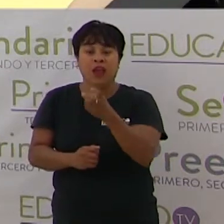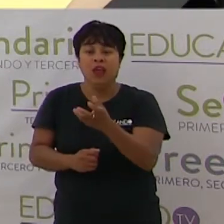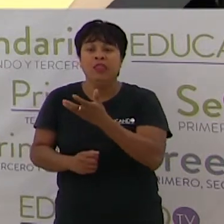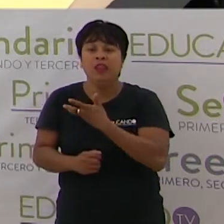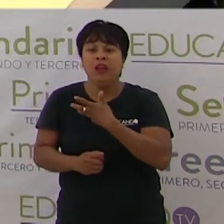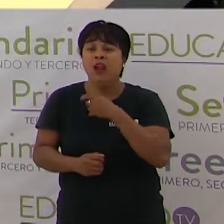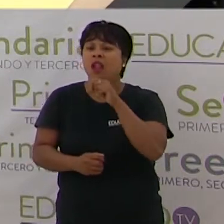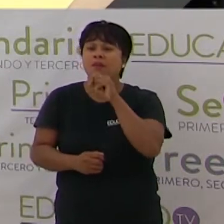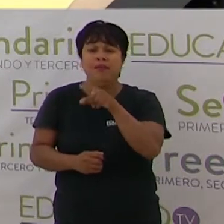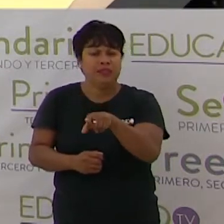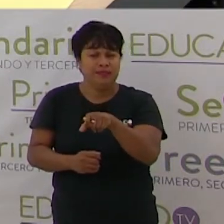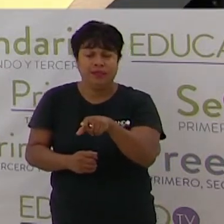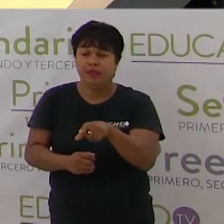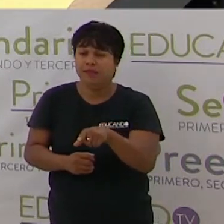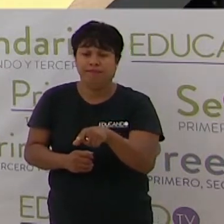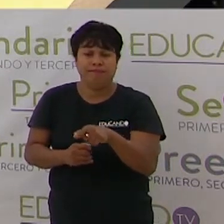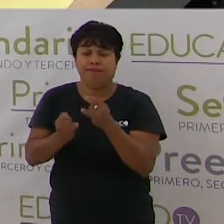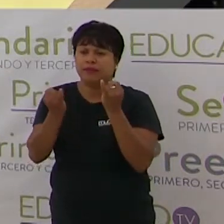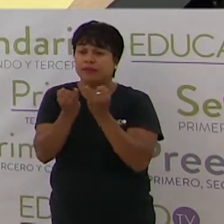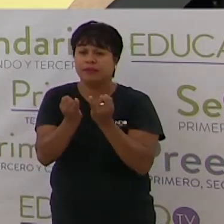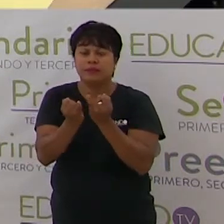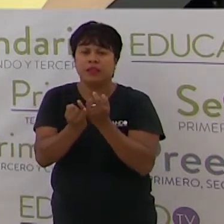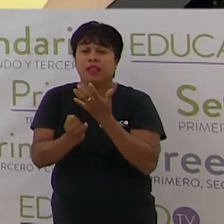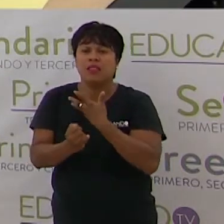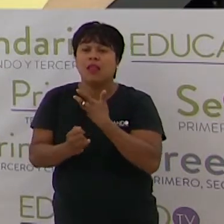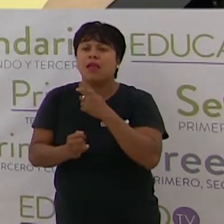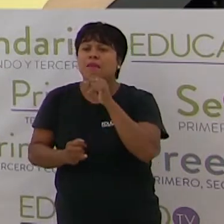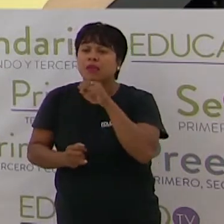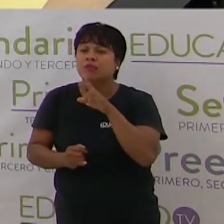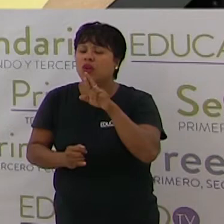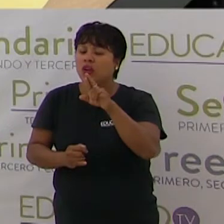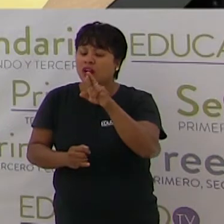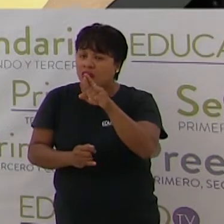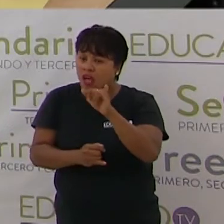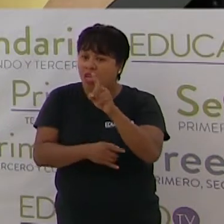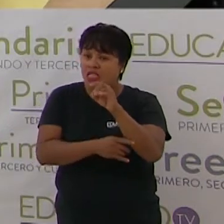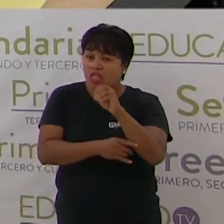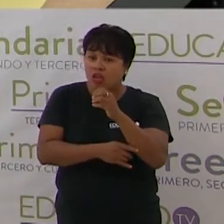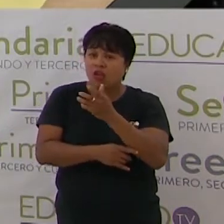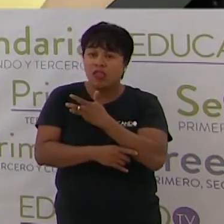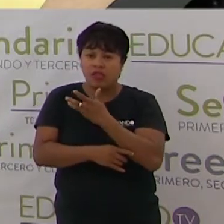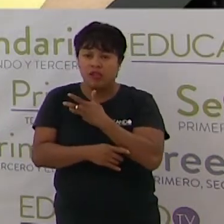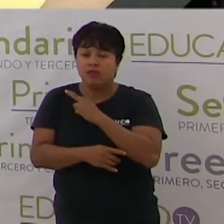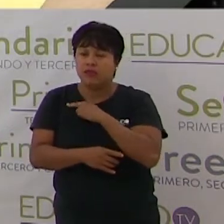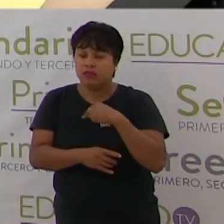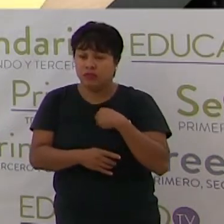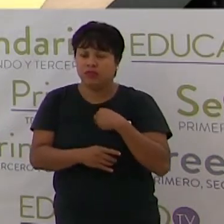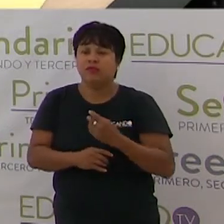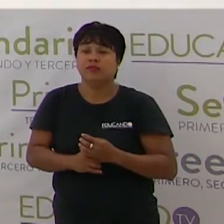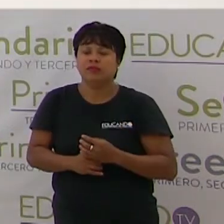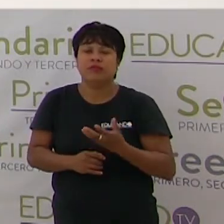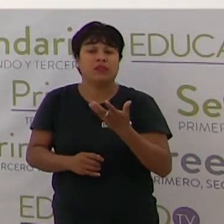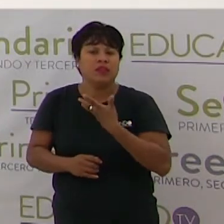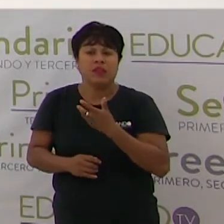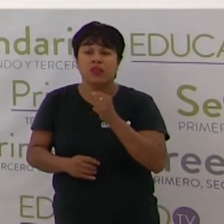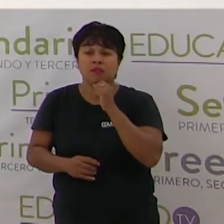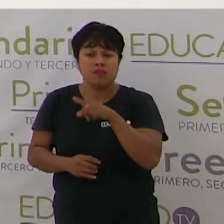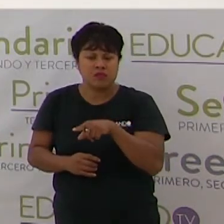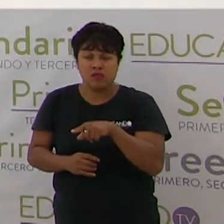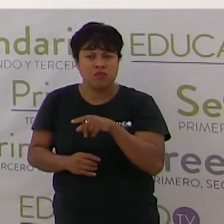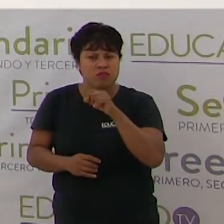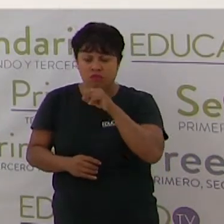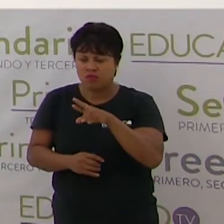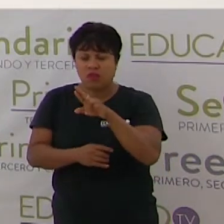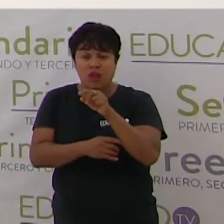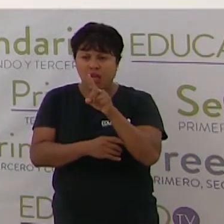mismas dimensiones o tiene el mismo radio que nuestra esfera que tenemos acá. Entonces, tienen el mismo radio, tienen